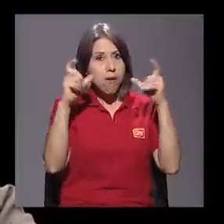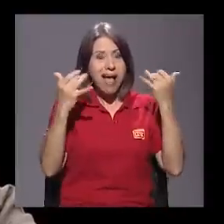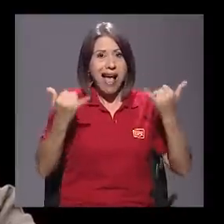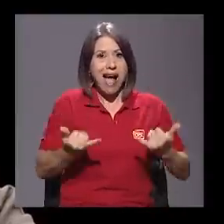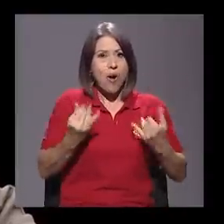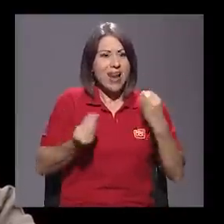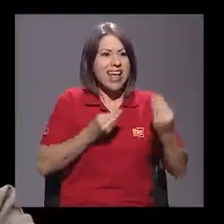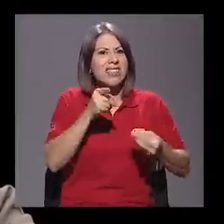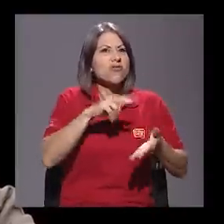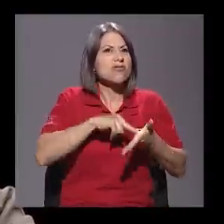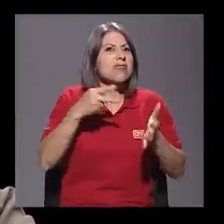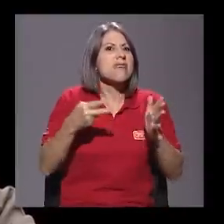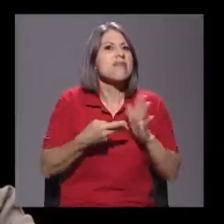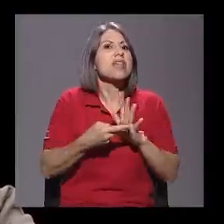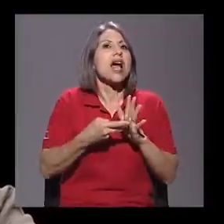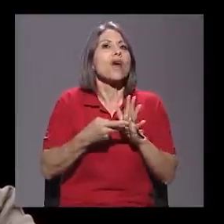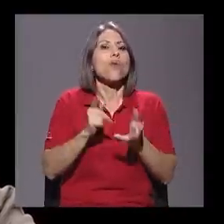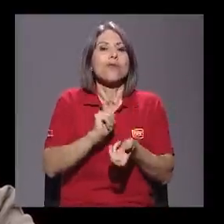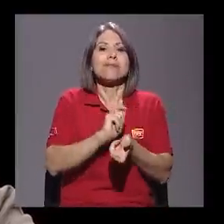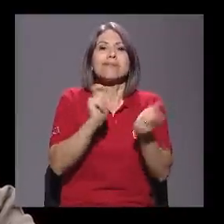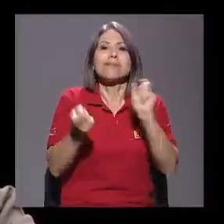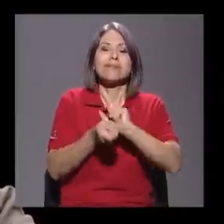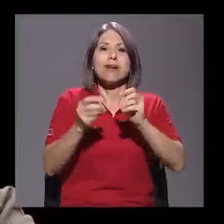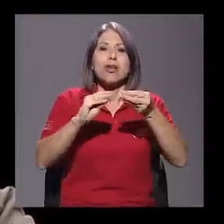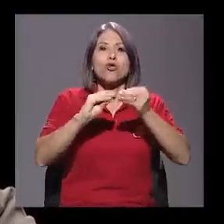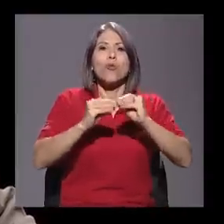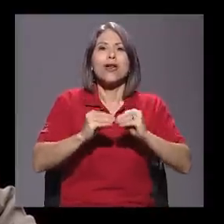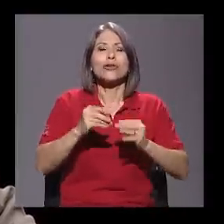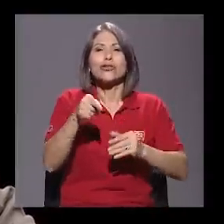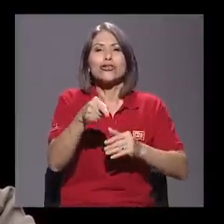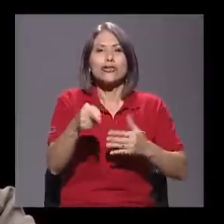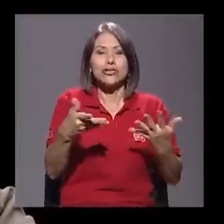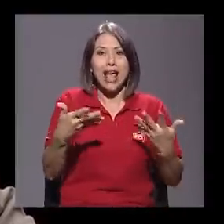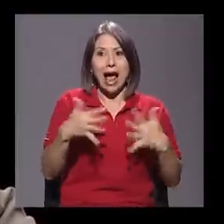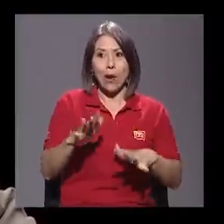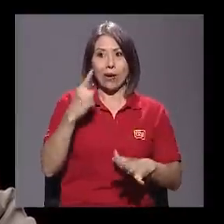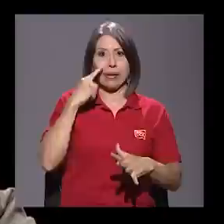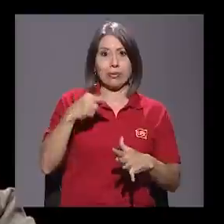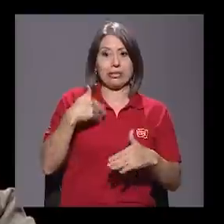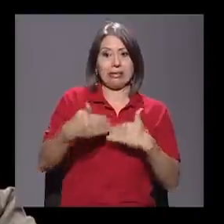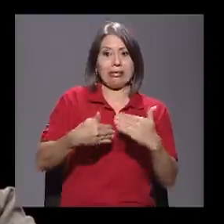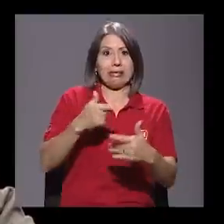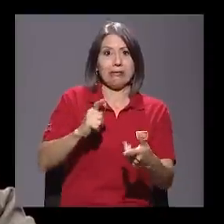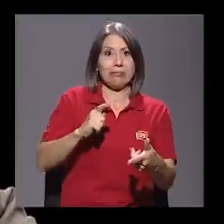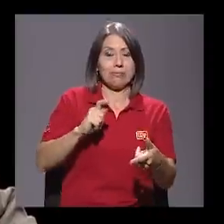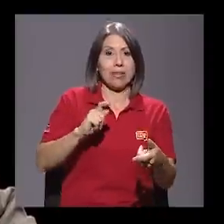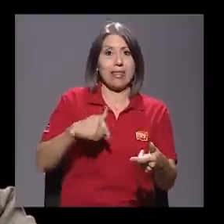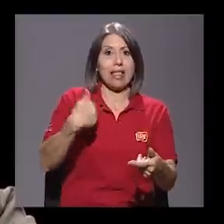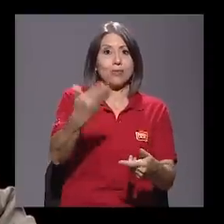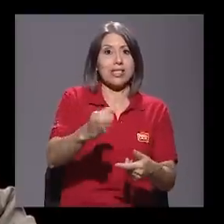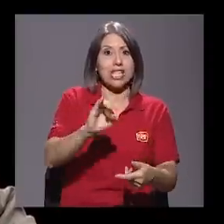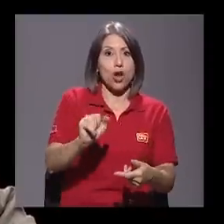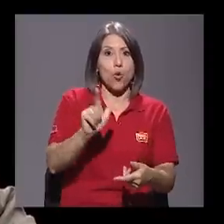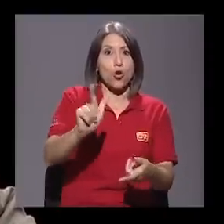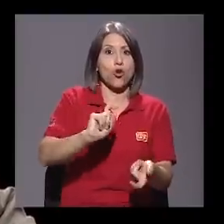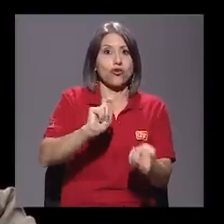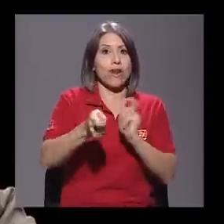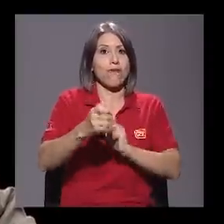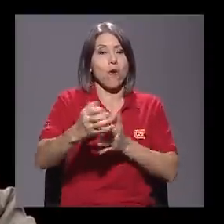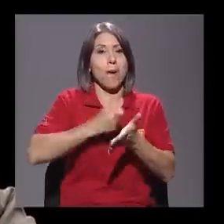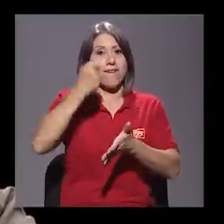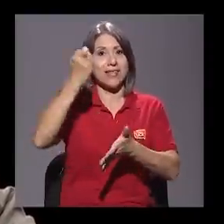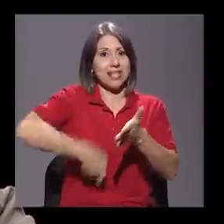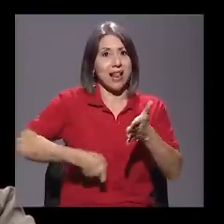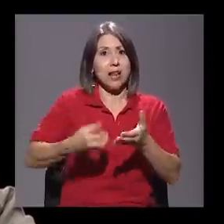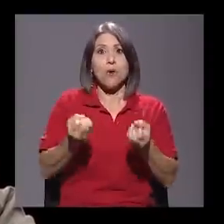cómo lo traducimos en números ante una reforma que mucha gente, después de julio, le toca la puerta